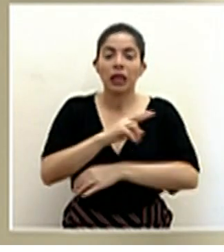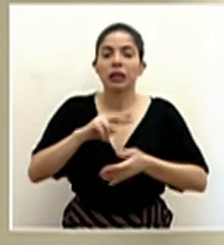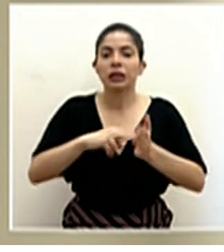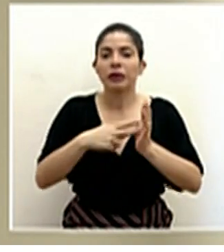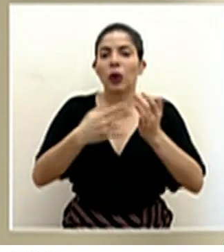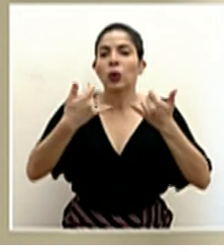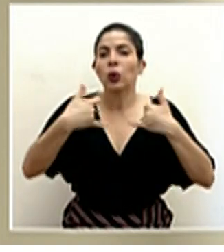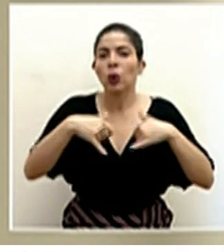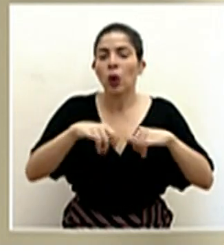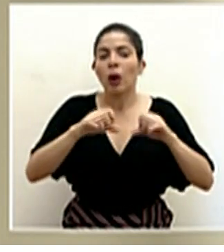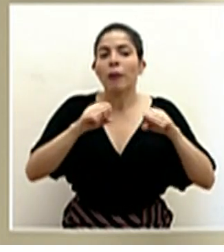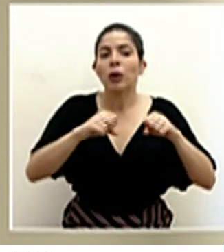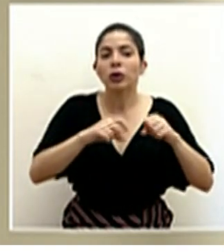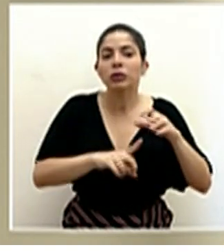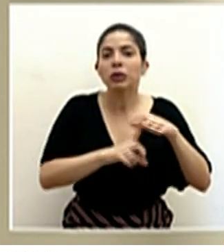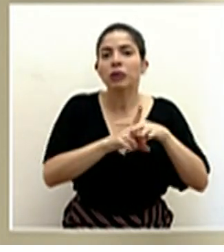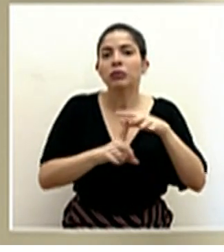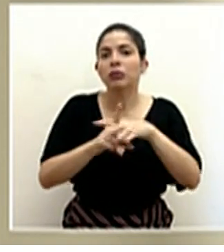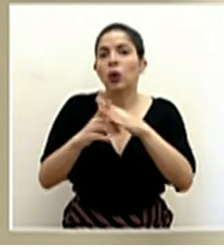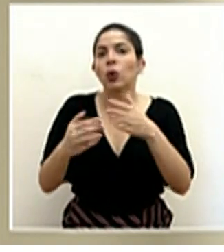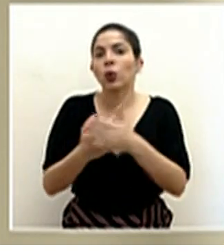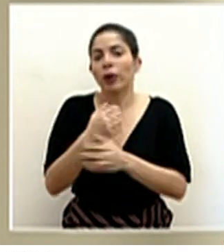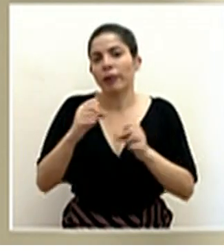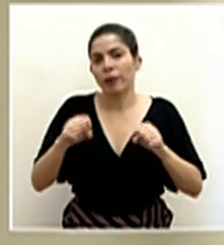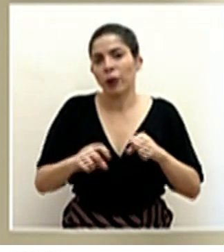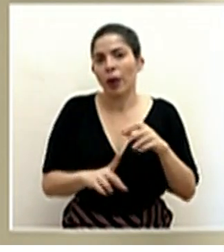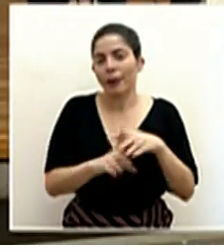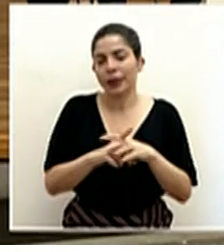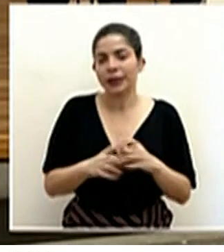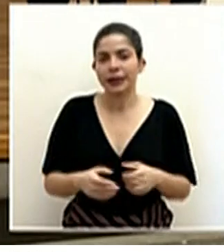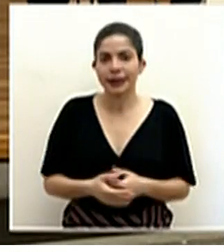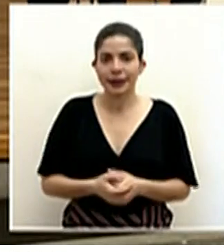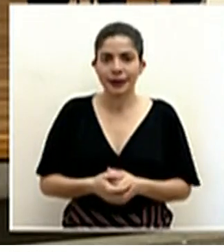todavía eventualmente casos nuevos que se puedan reportar. Gracias.